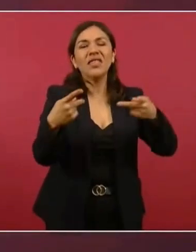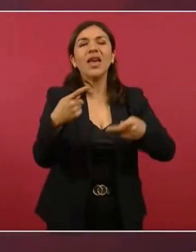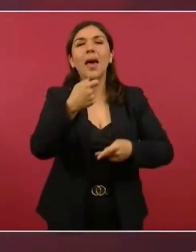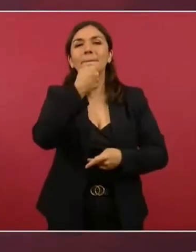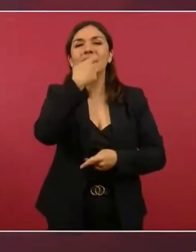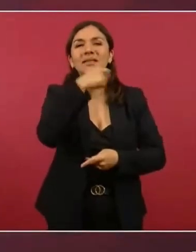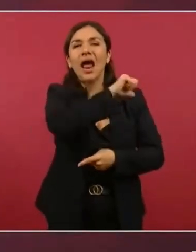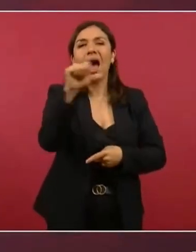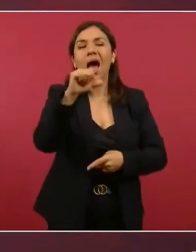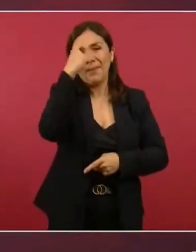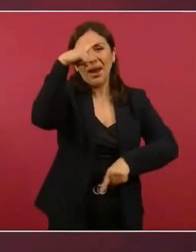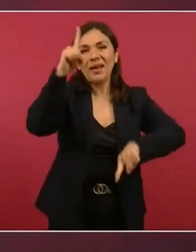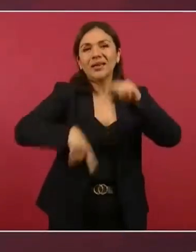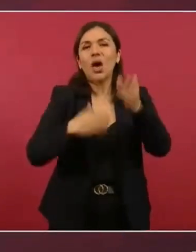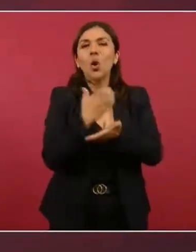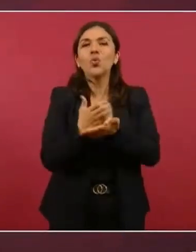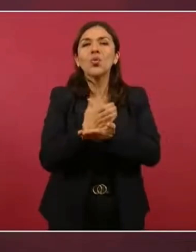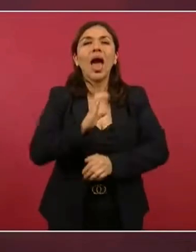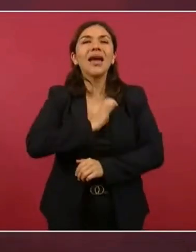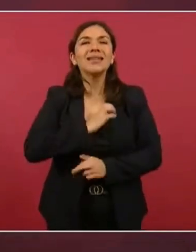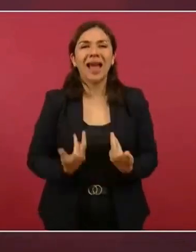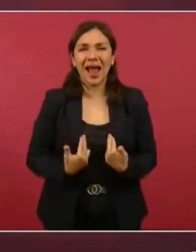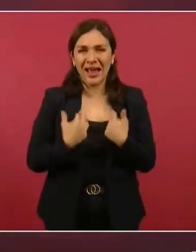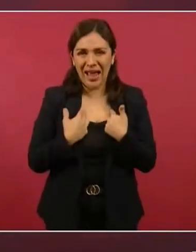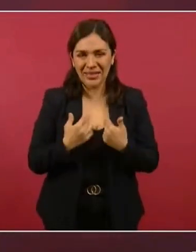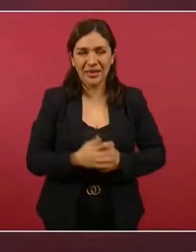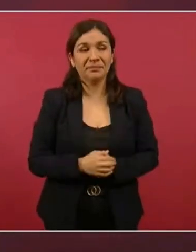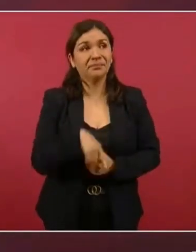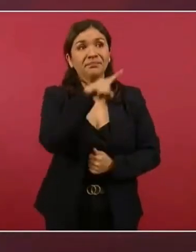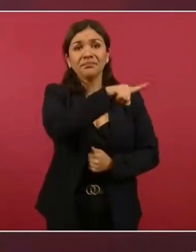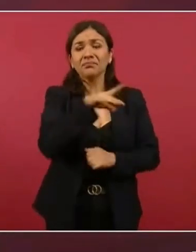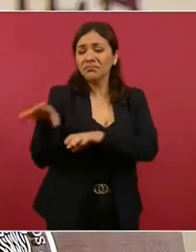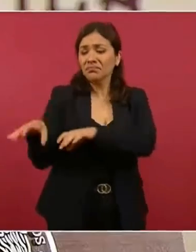cáncer, que retuvo